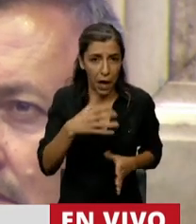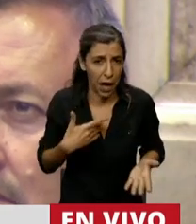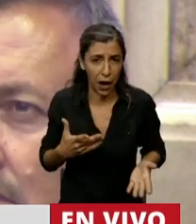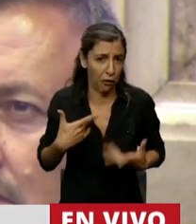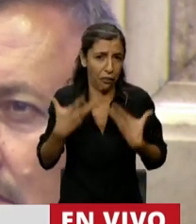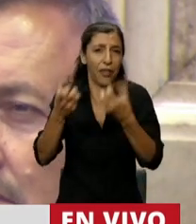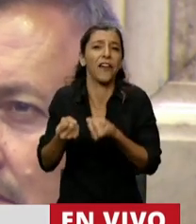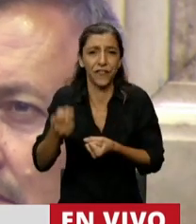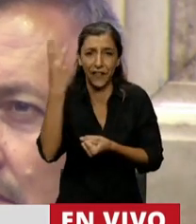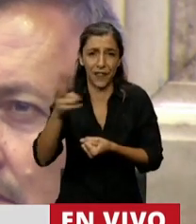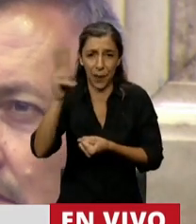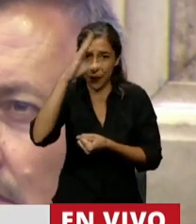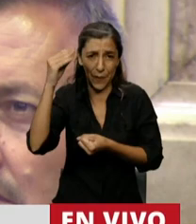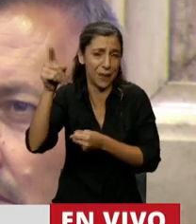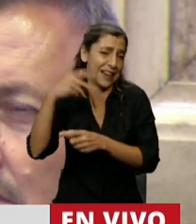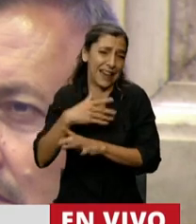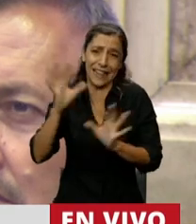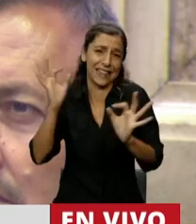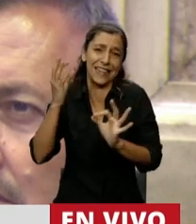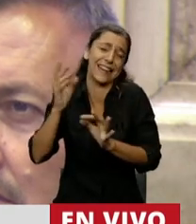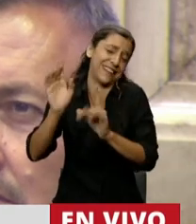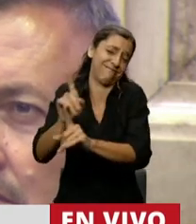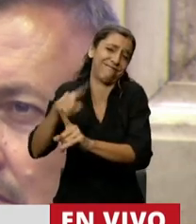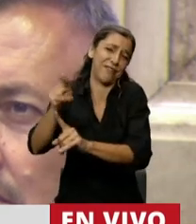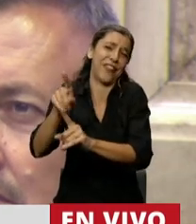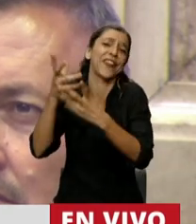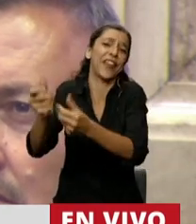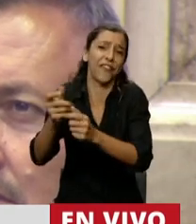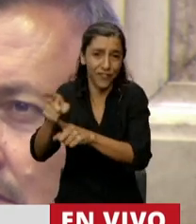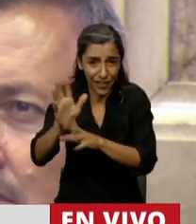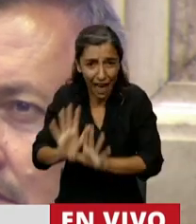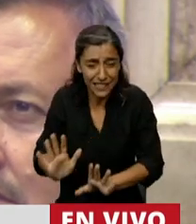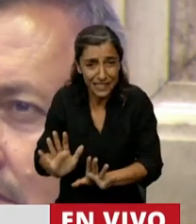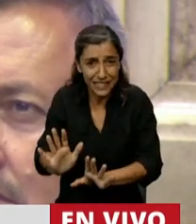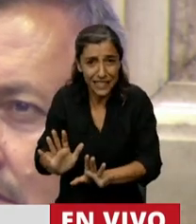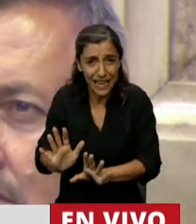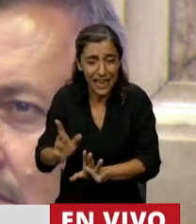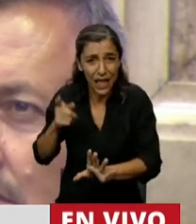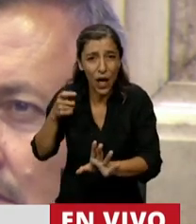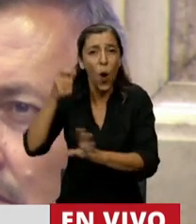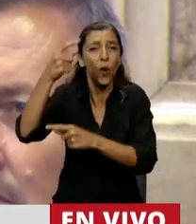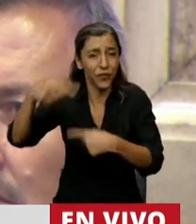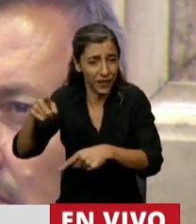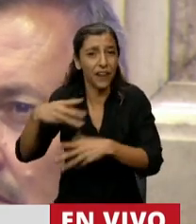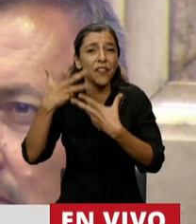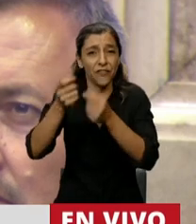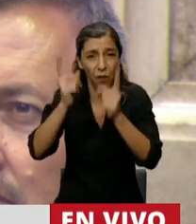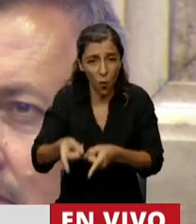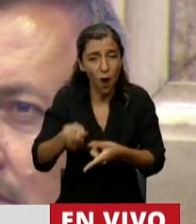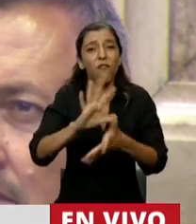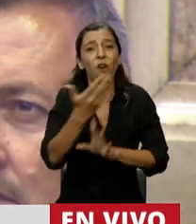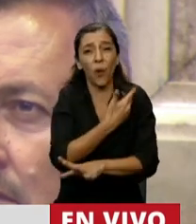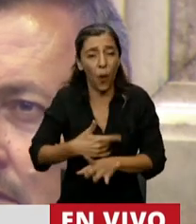Defienden la búsqueda del poder absoluto. Y así gobiernan. ¿Qué han hecho con el tema de los jubilados?